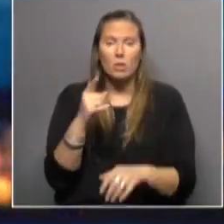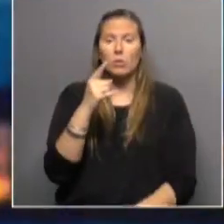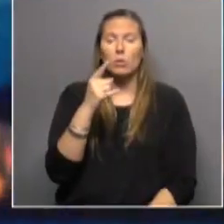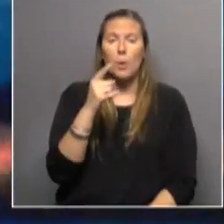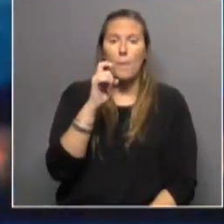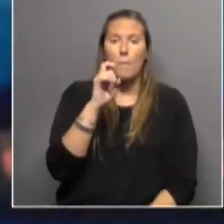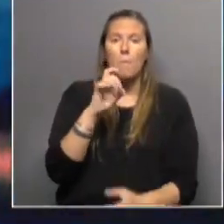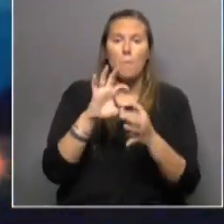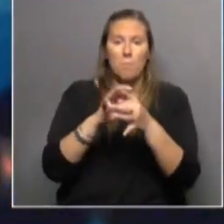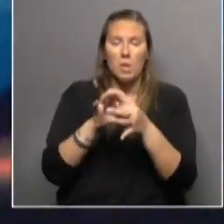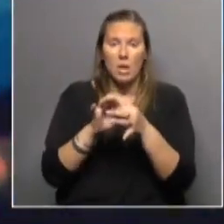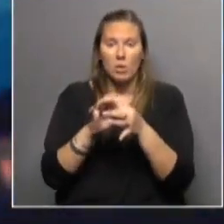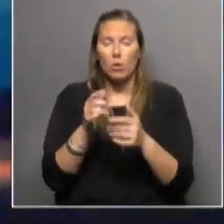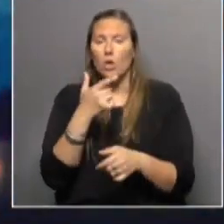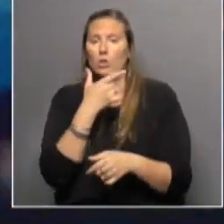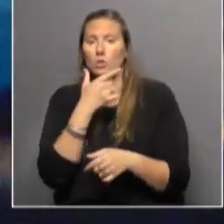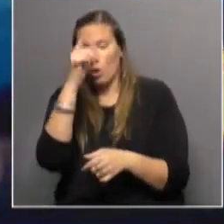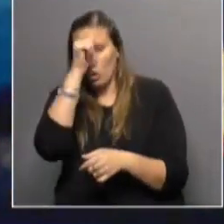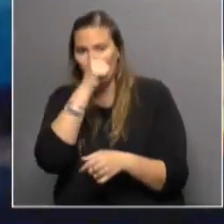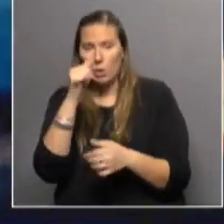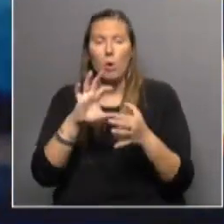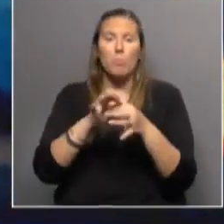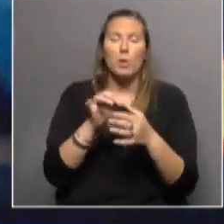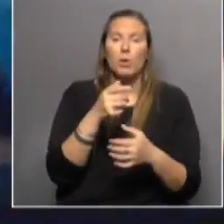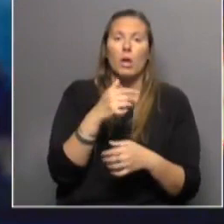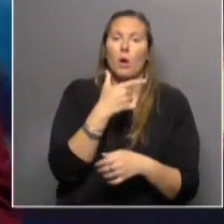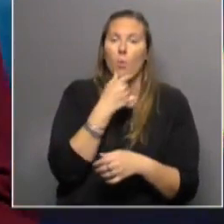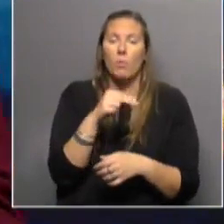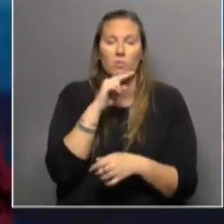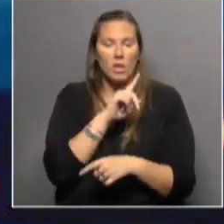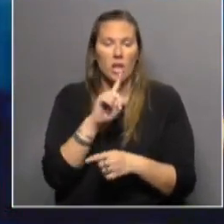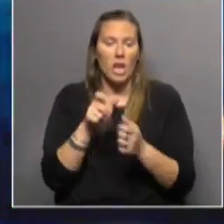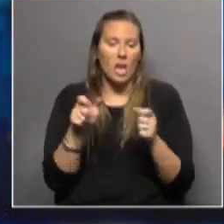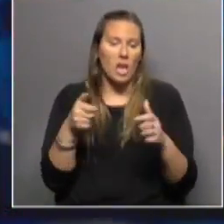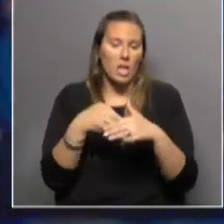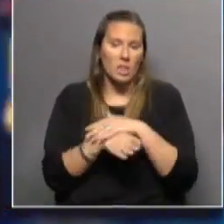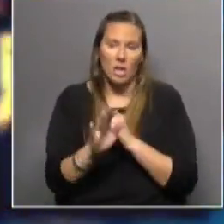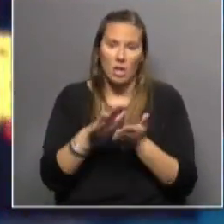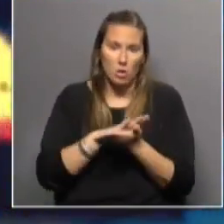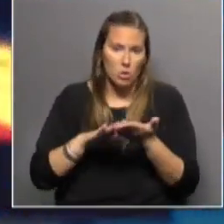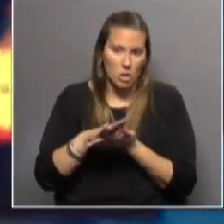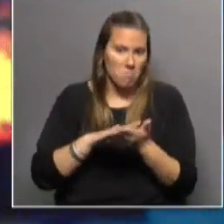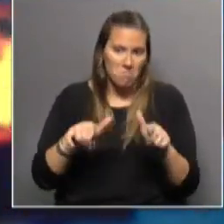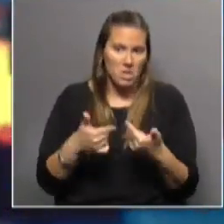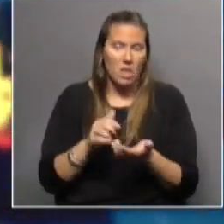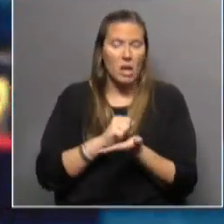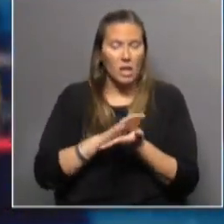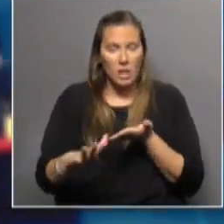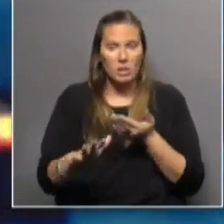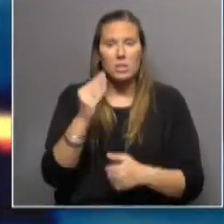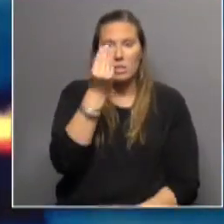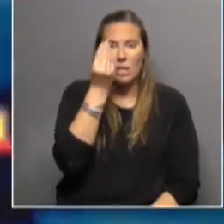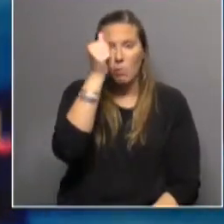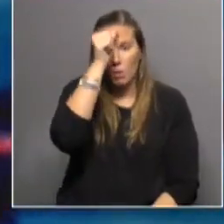a domingo. Miércoles, jueves y viernes no cobran entrada, la entrada únicamente se cobra sábado, domingo y feriado. Esos tres días se cobra